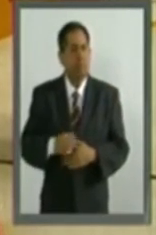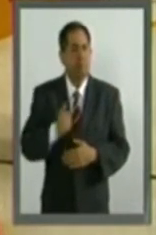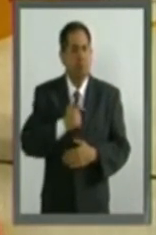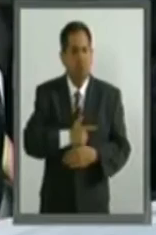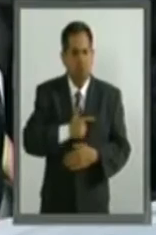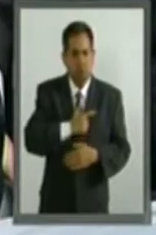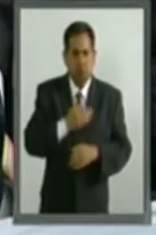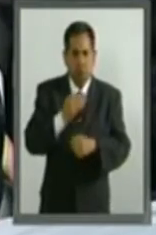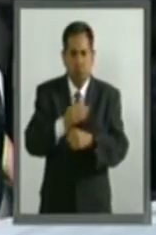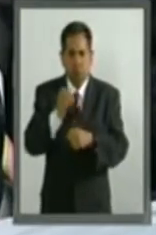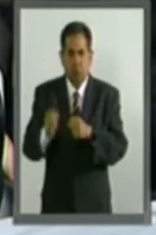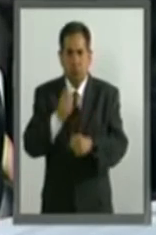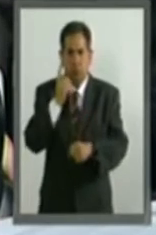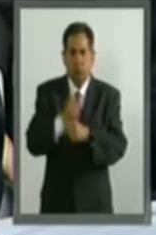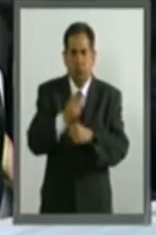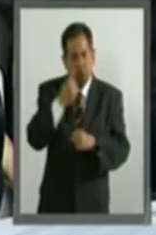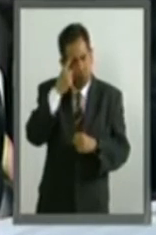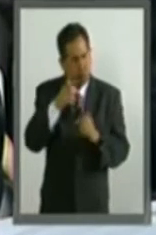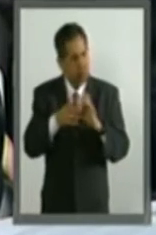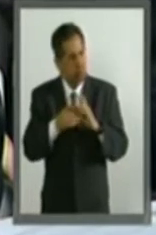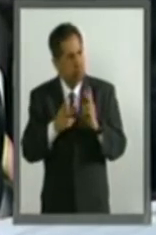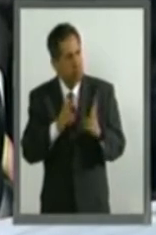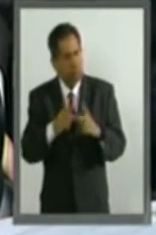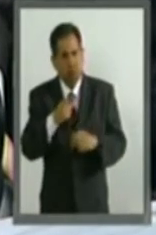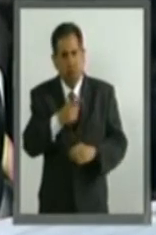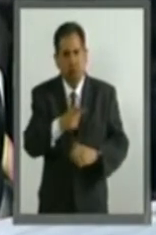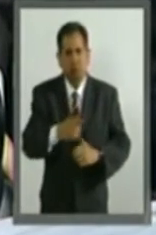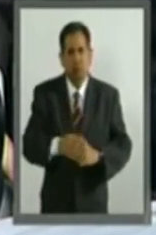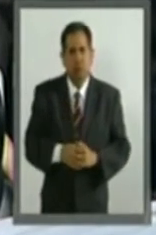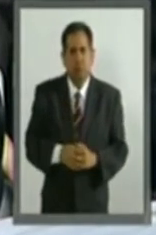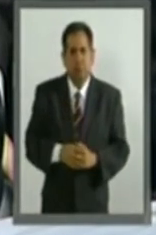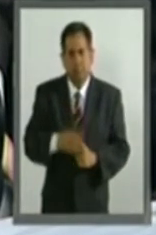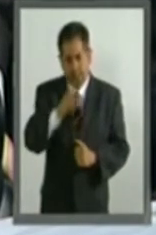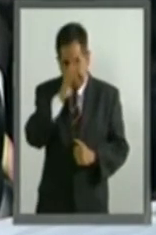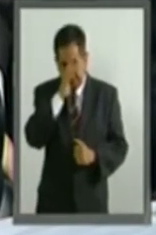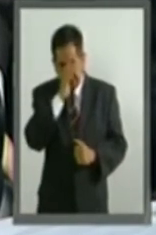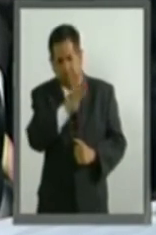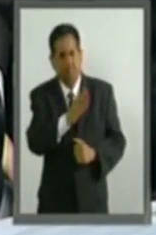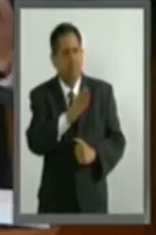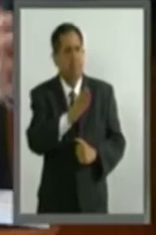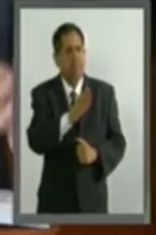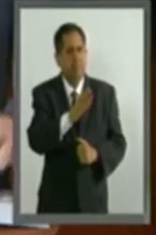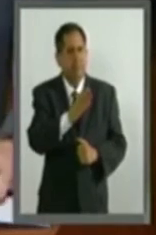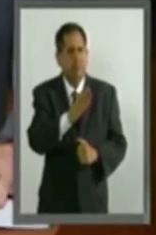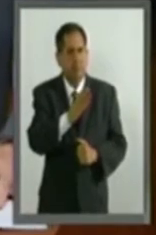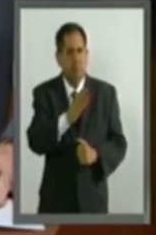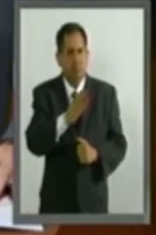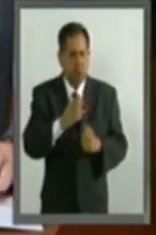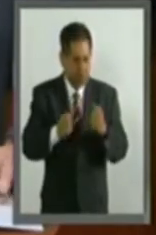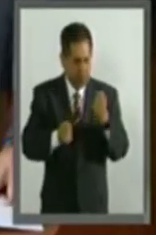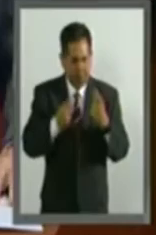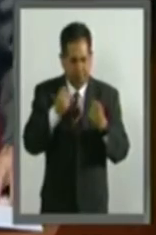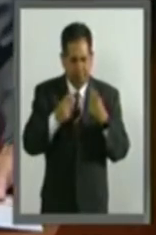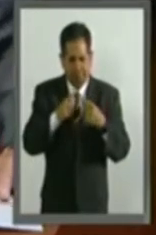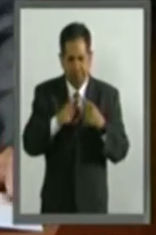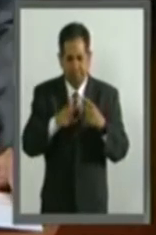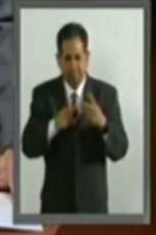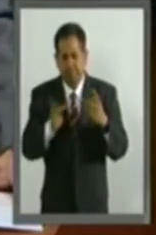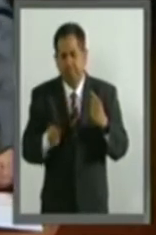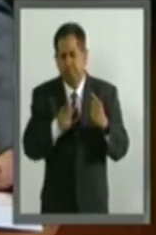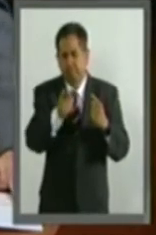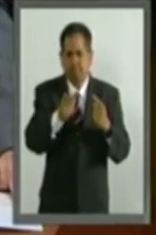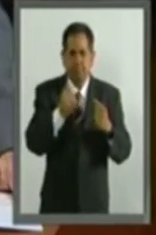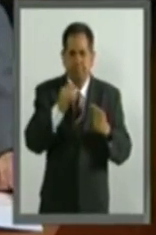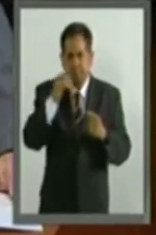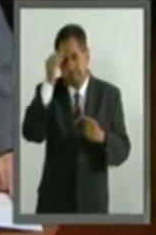tener esta oportunidad de dirigirme con algunas preguntas y